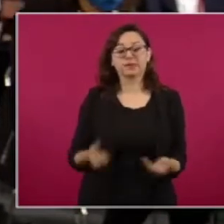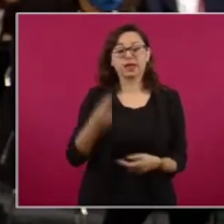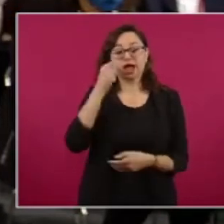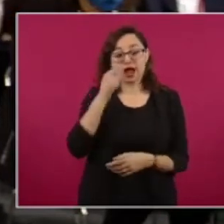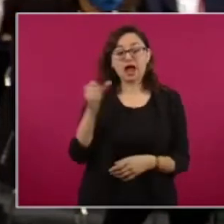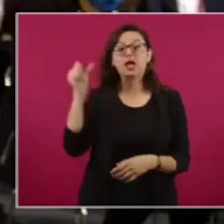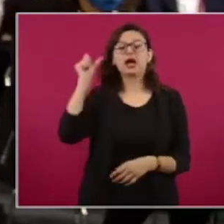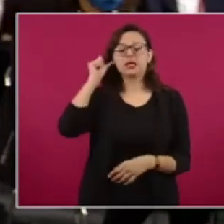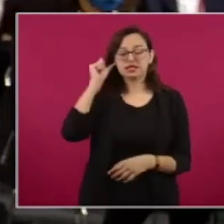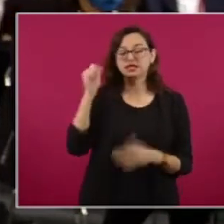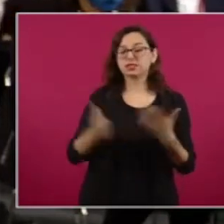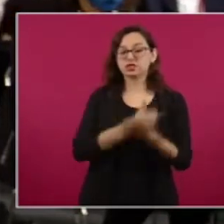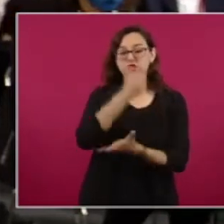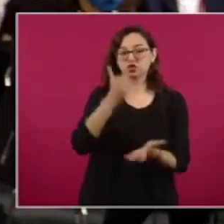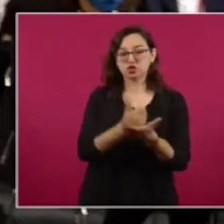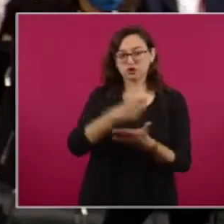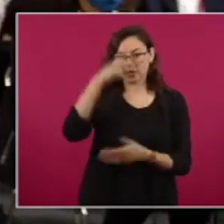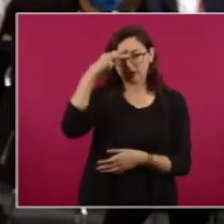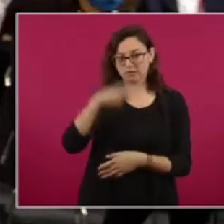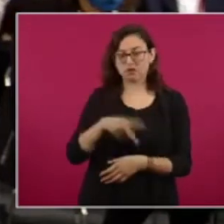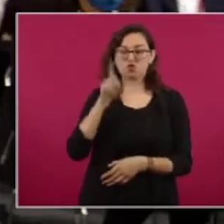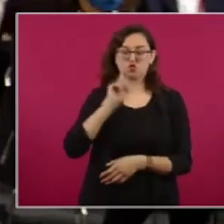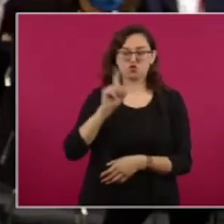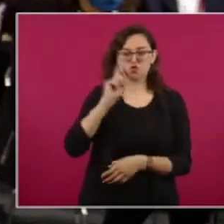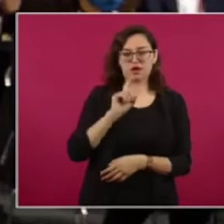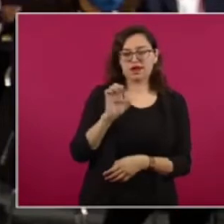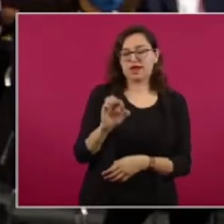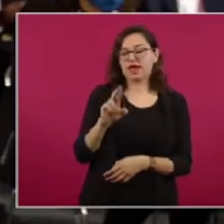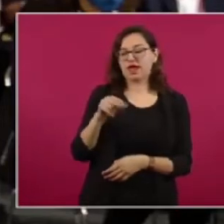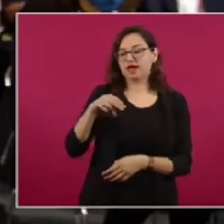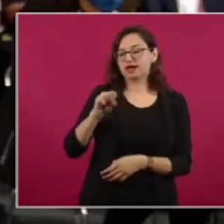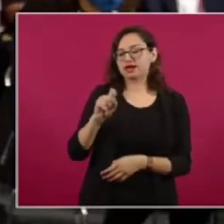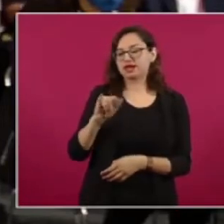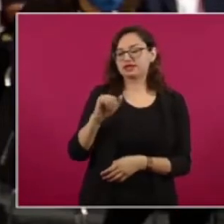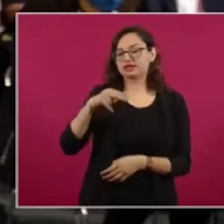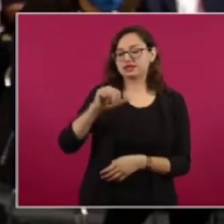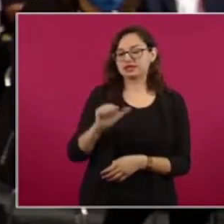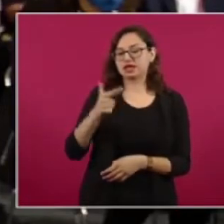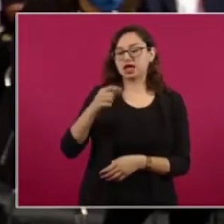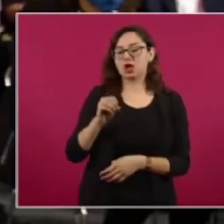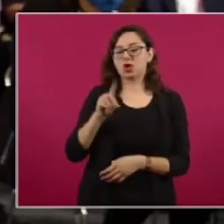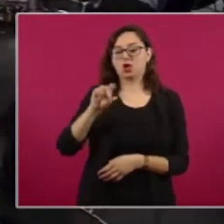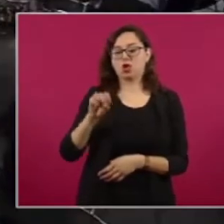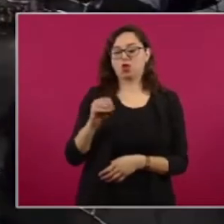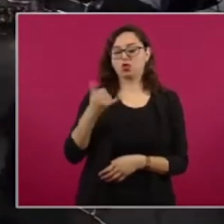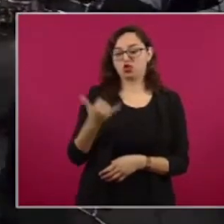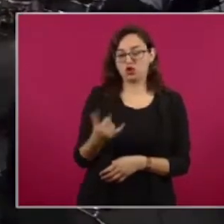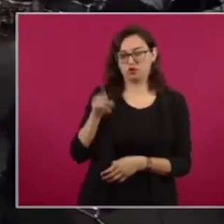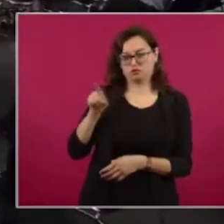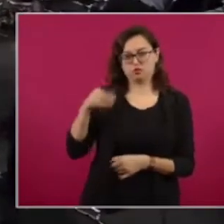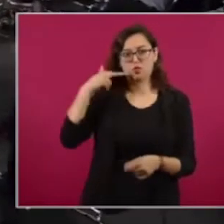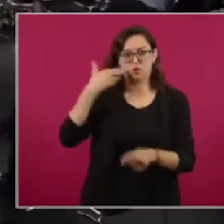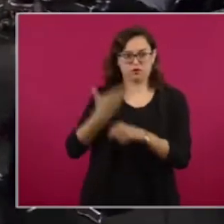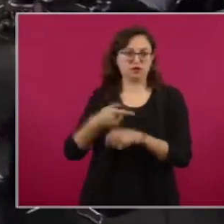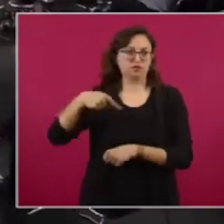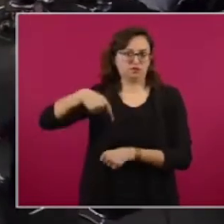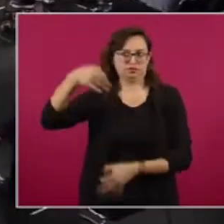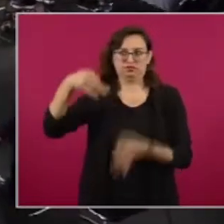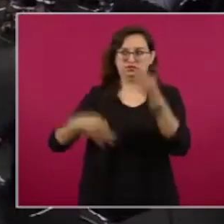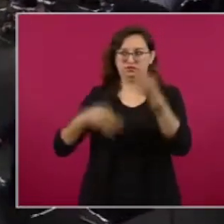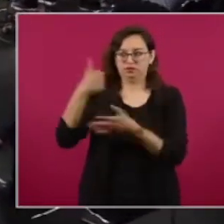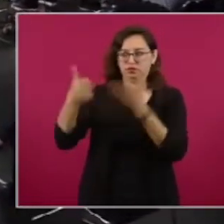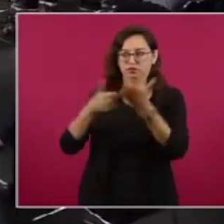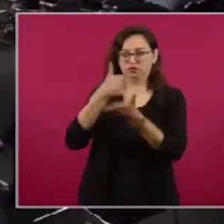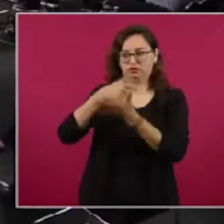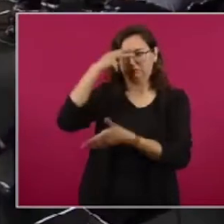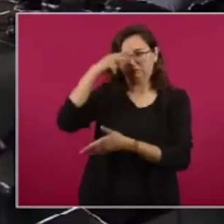de la Ciudad de México, Ernestina Godoy, y ella nos explicó que en este tema es un asunto federal, que